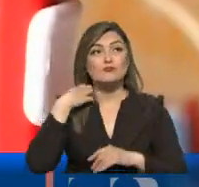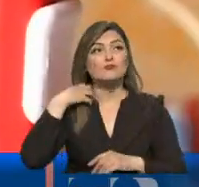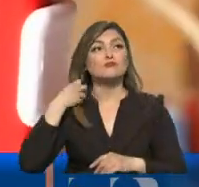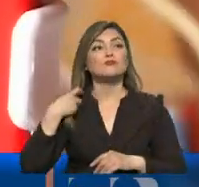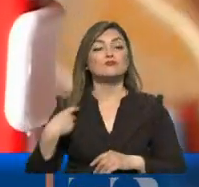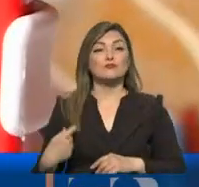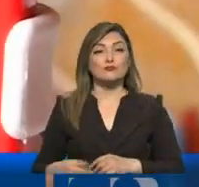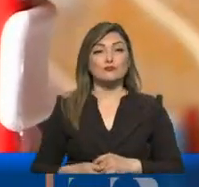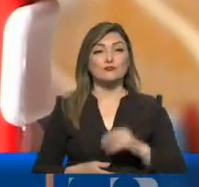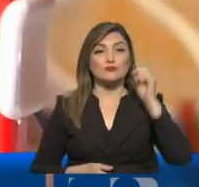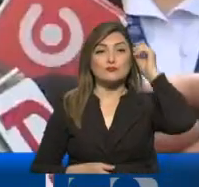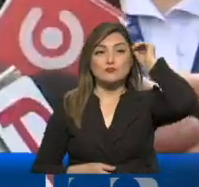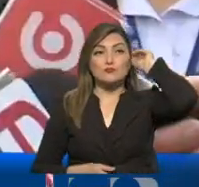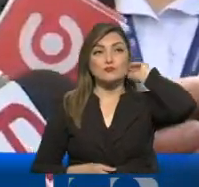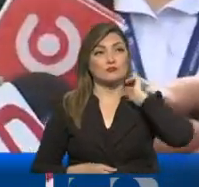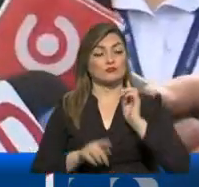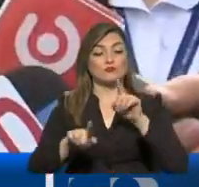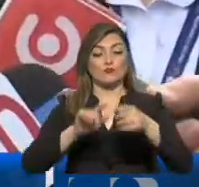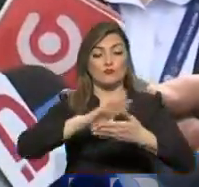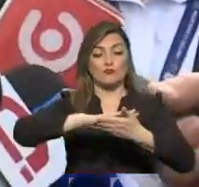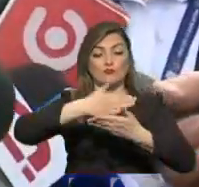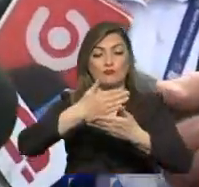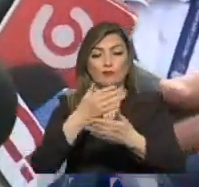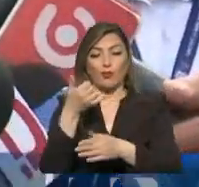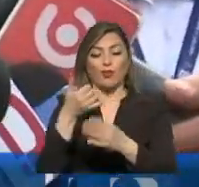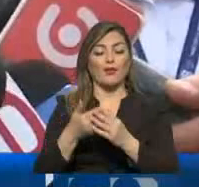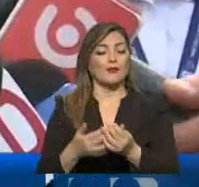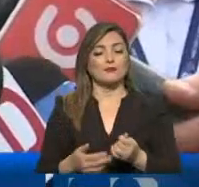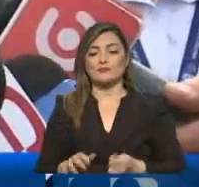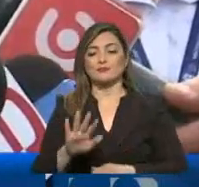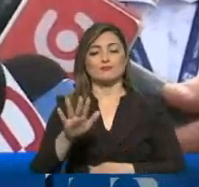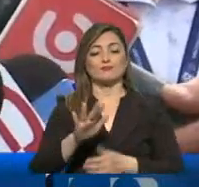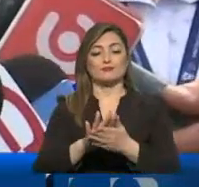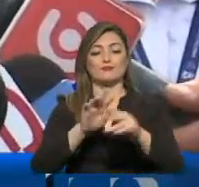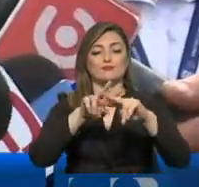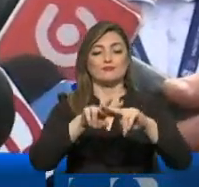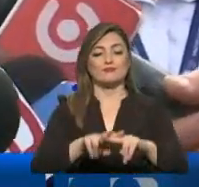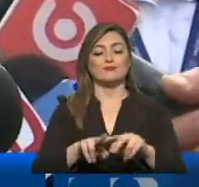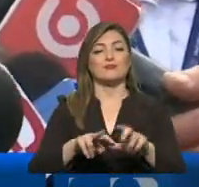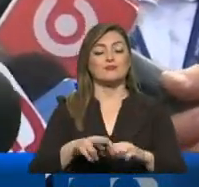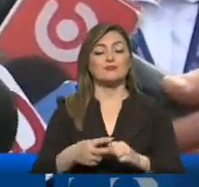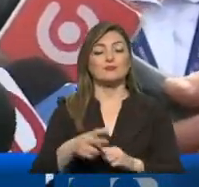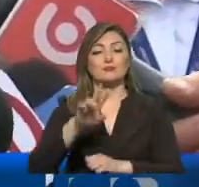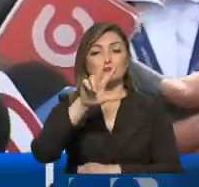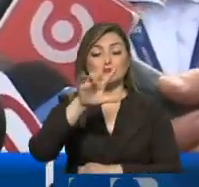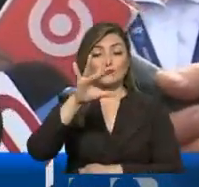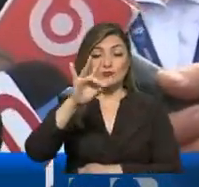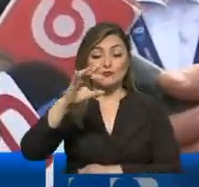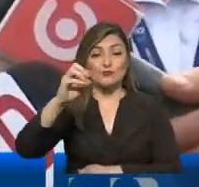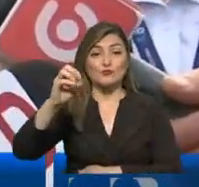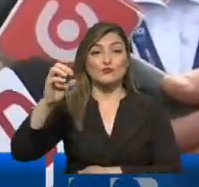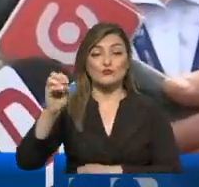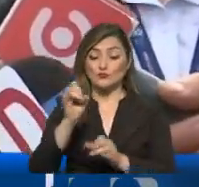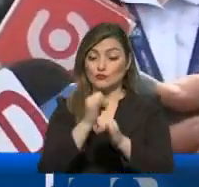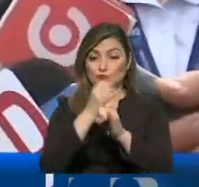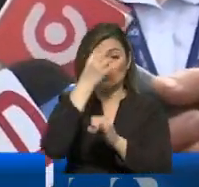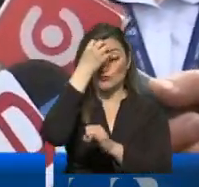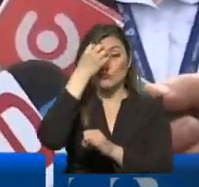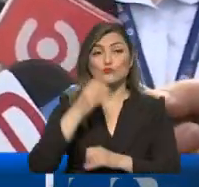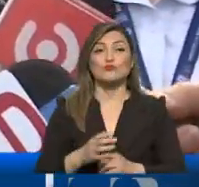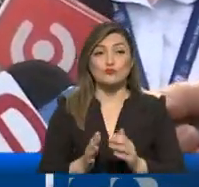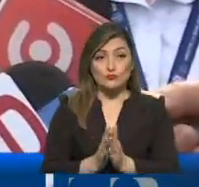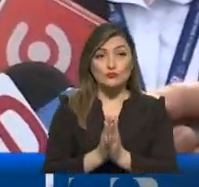ni con dispositivos. Poco a poco estamos revisando más de 3.800 casos de instituciones educativas